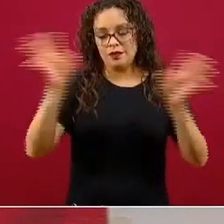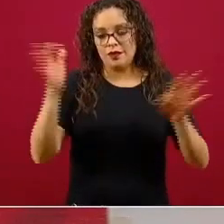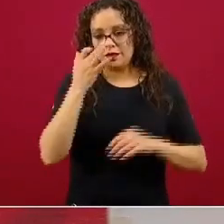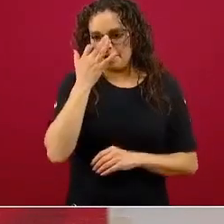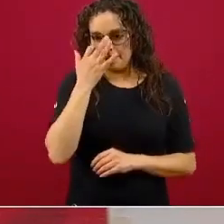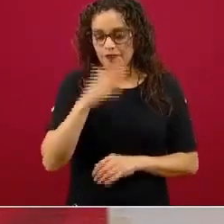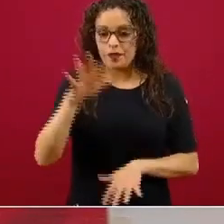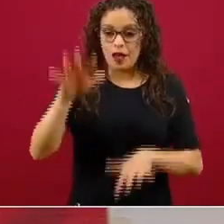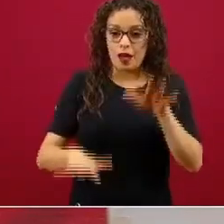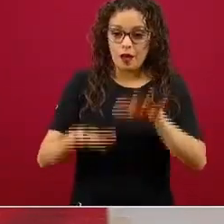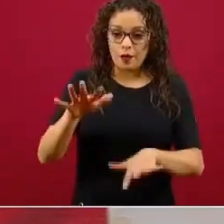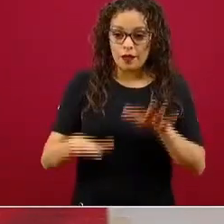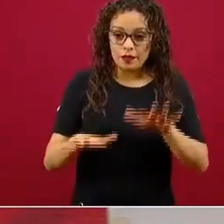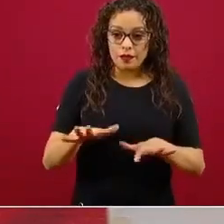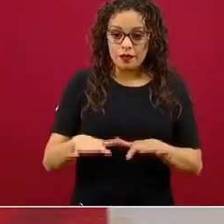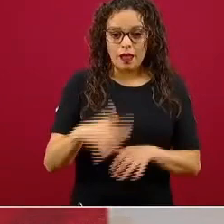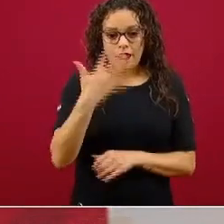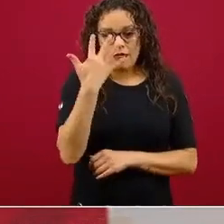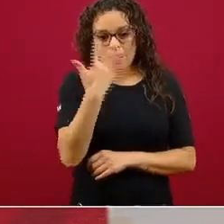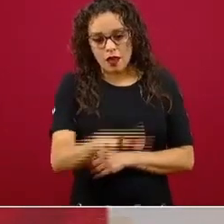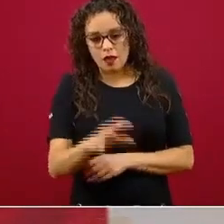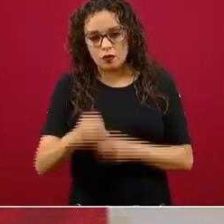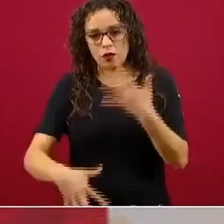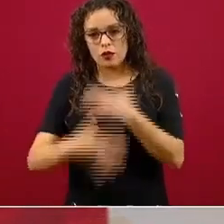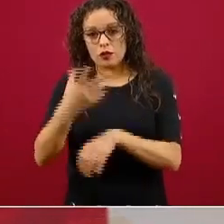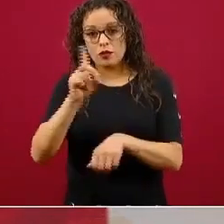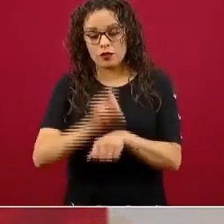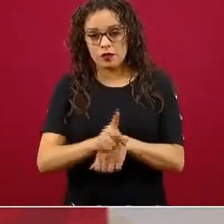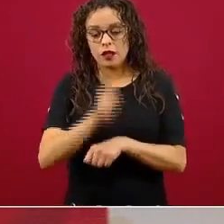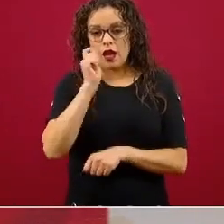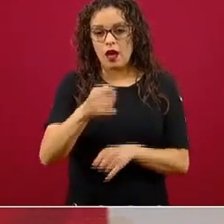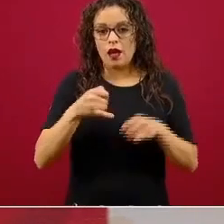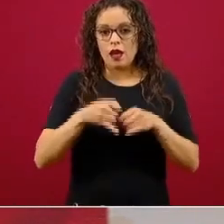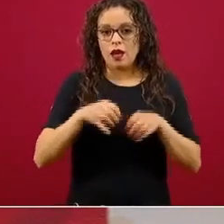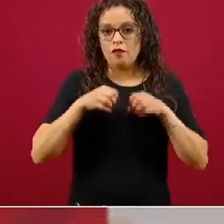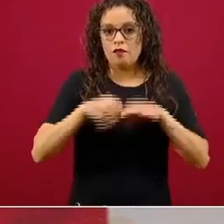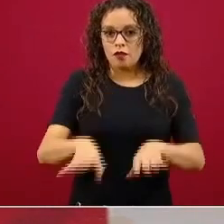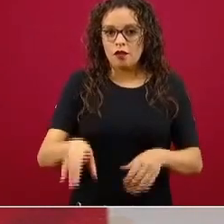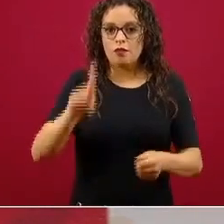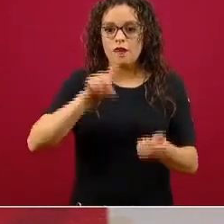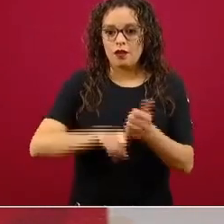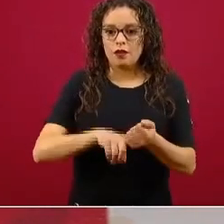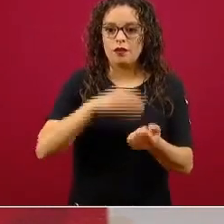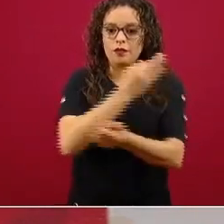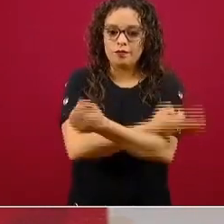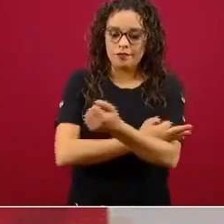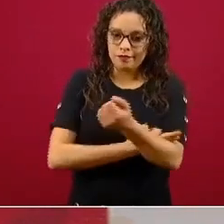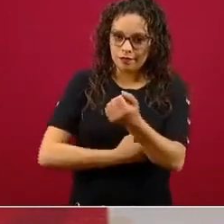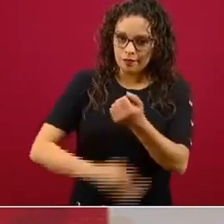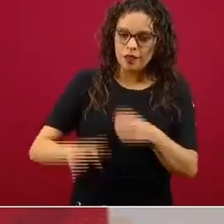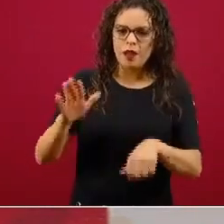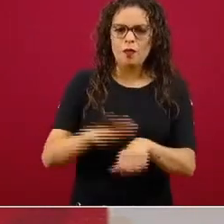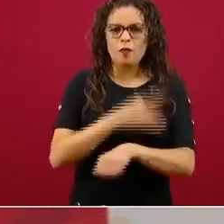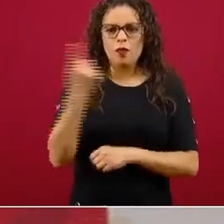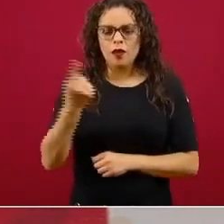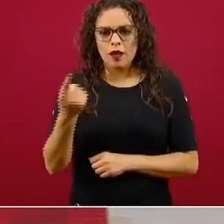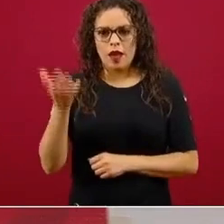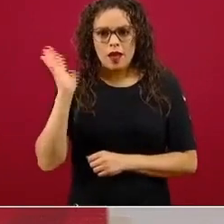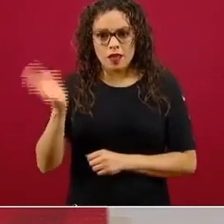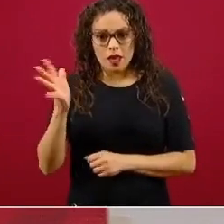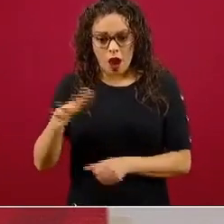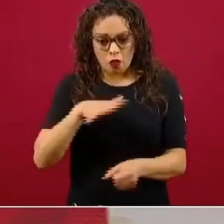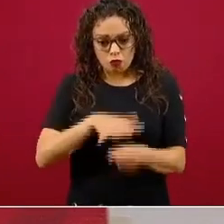de la información proveniente de la vigilancia epidemiológica, es preferible no tomarla como suficientemente